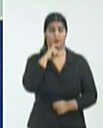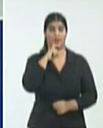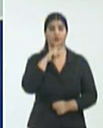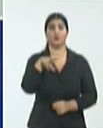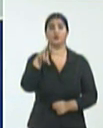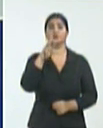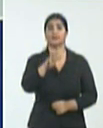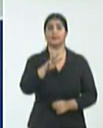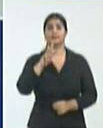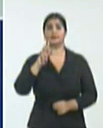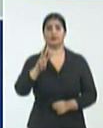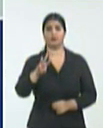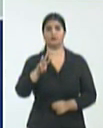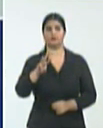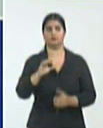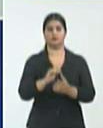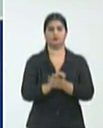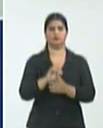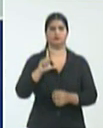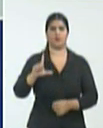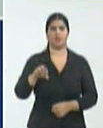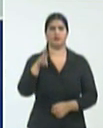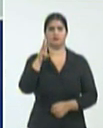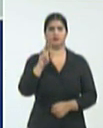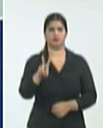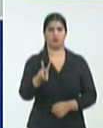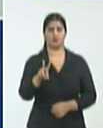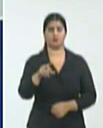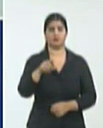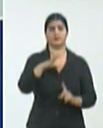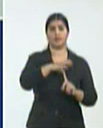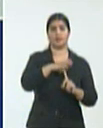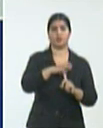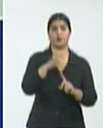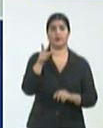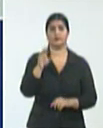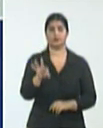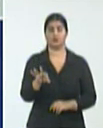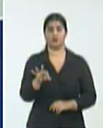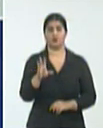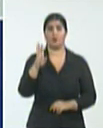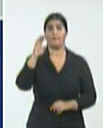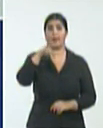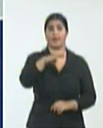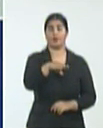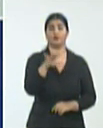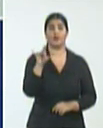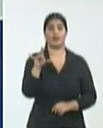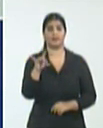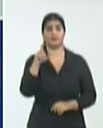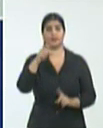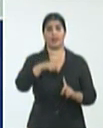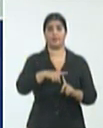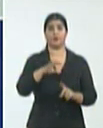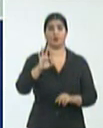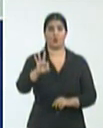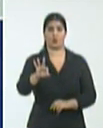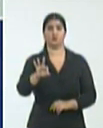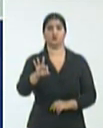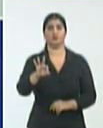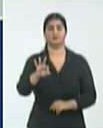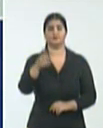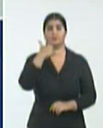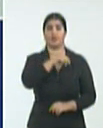33, Mariel 32, San Cristóbal 18, Bahía Honda 15, Caimito 8,